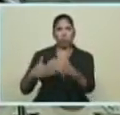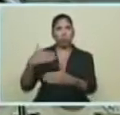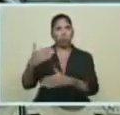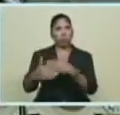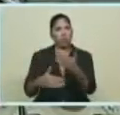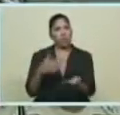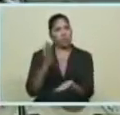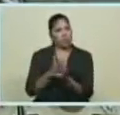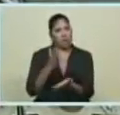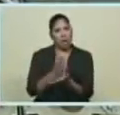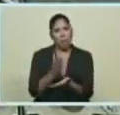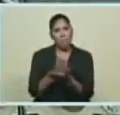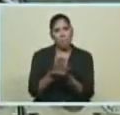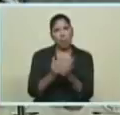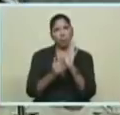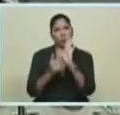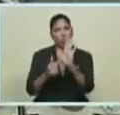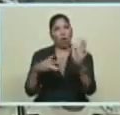hacemos